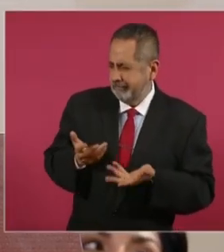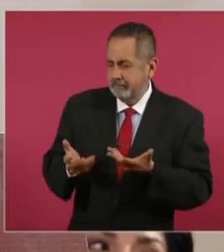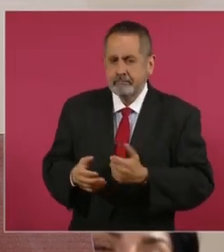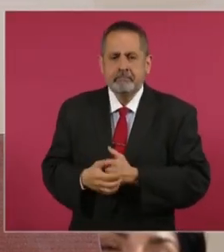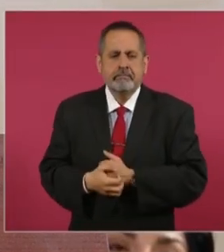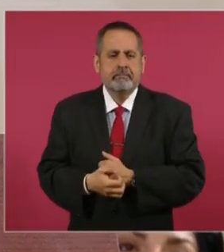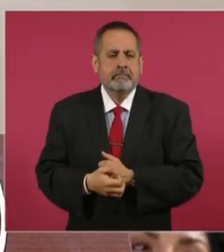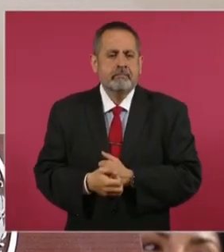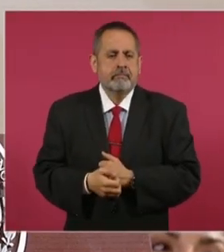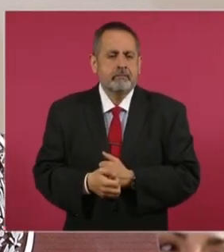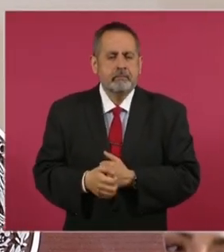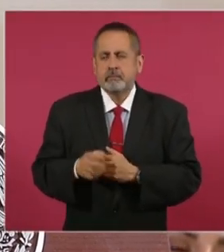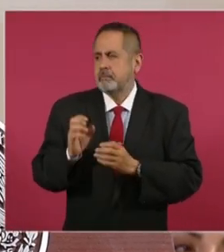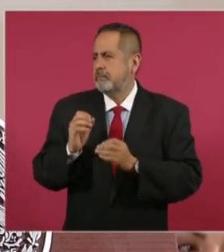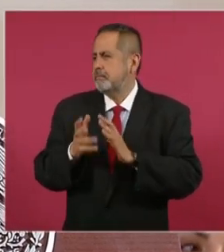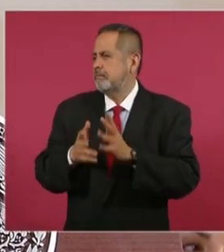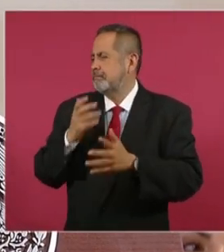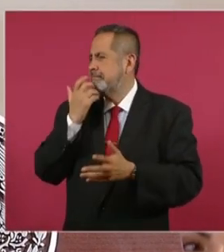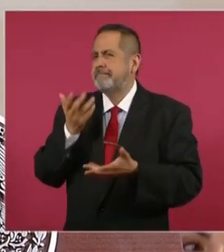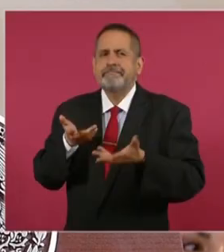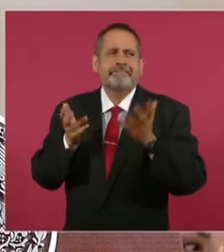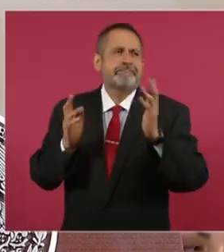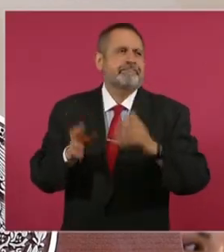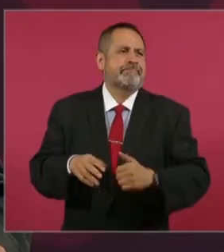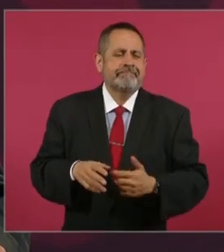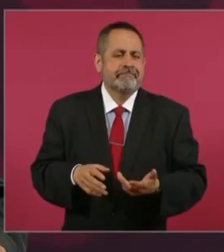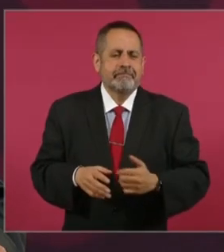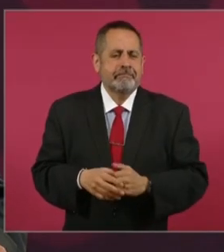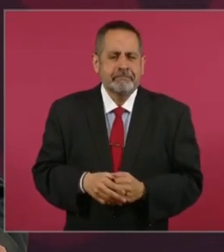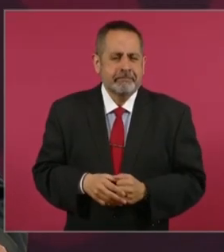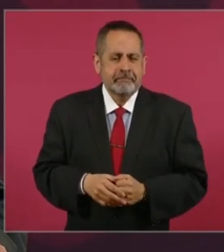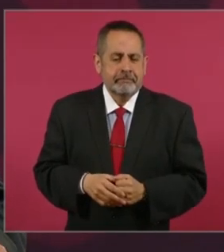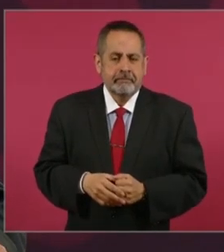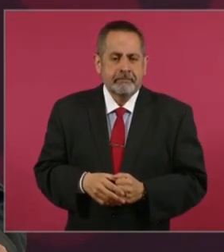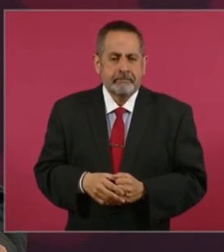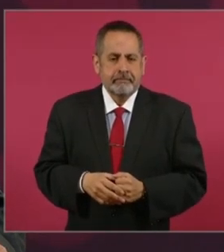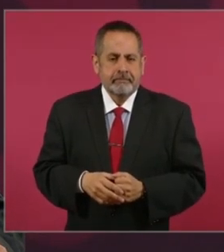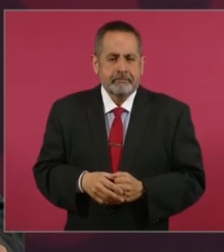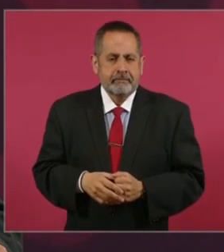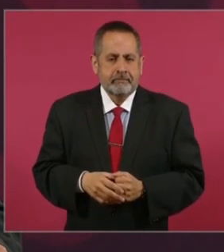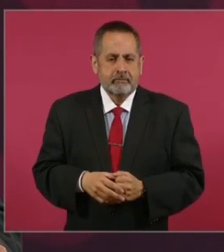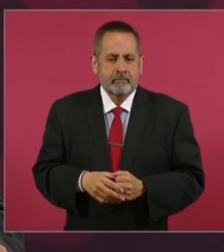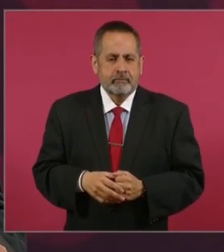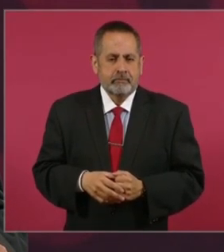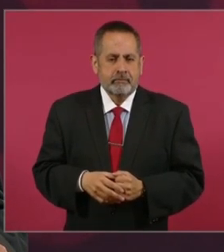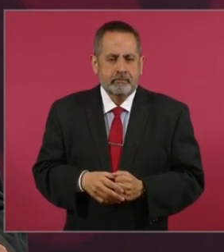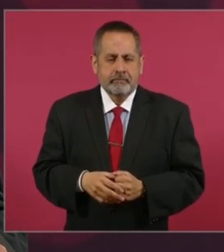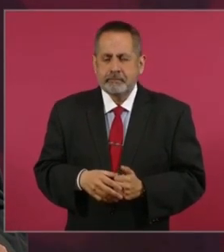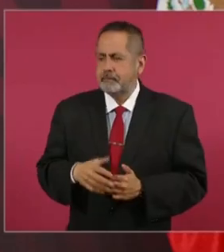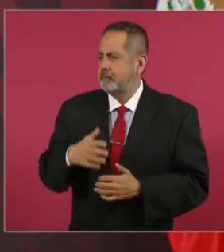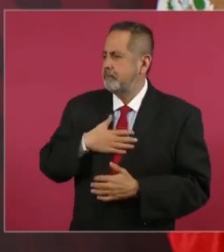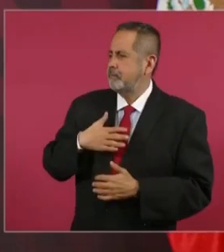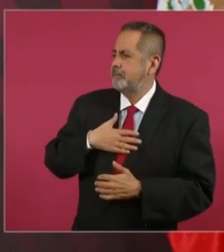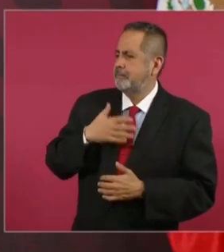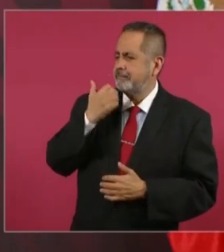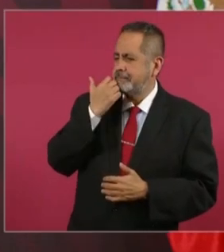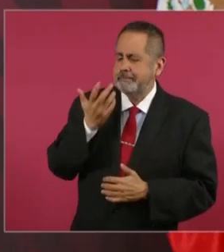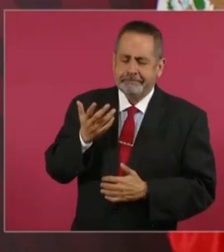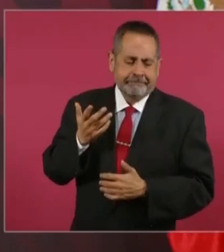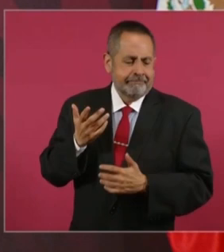administrar o